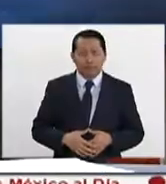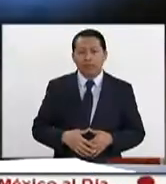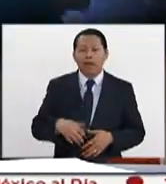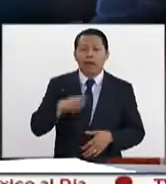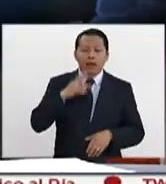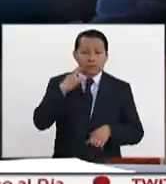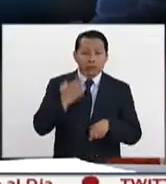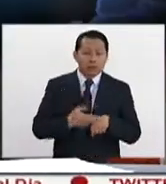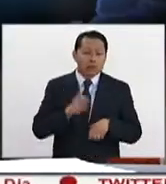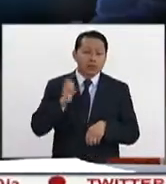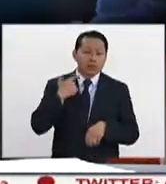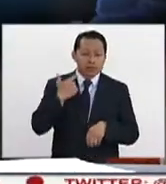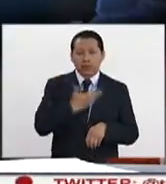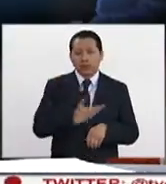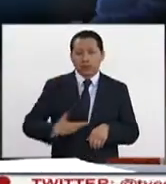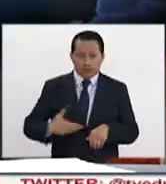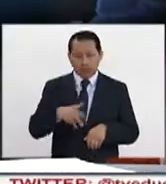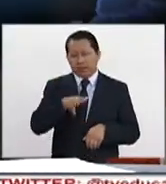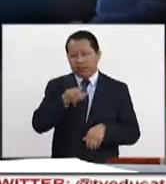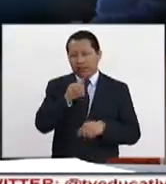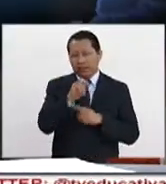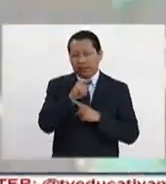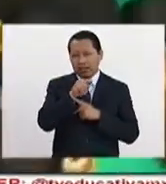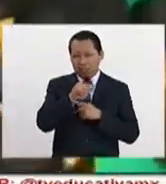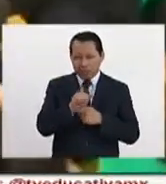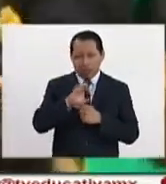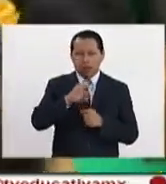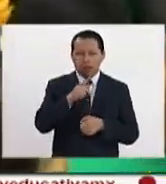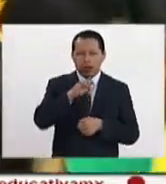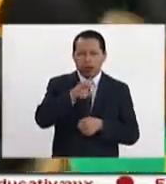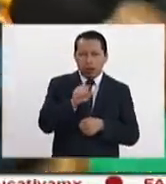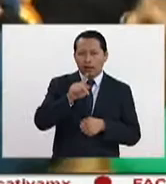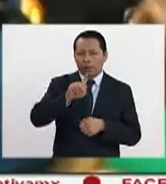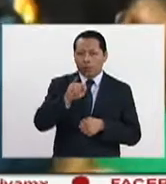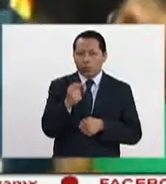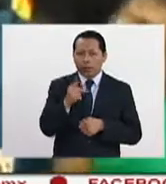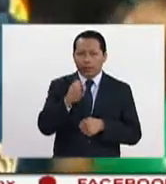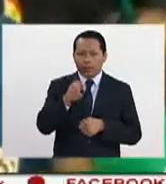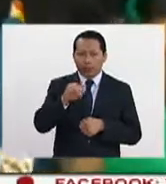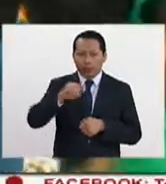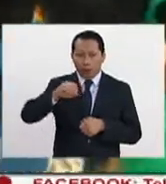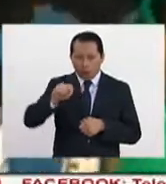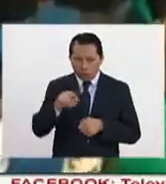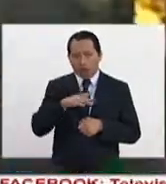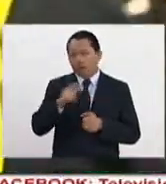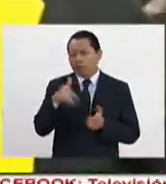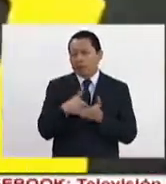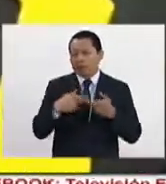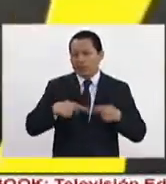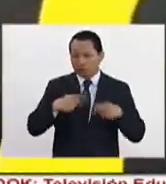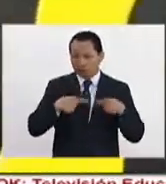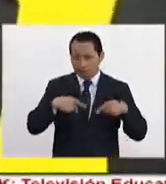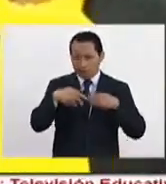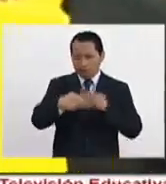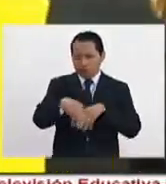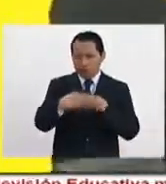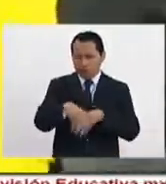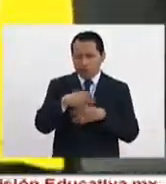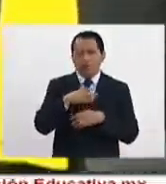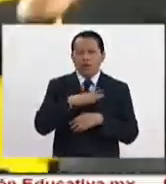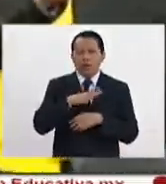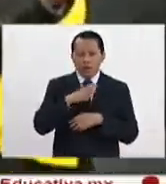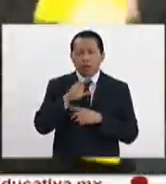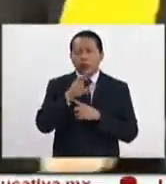Encabezados por el expresidente de Cataluña, Carles Puigdemont, miles de catalanes se reunieron en Bruselas para protestar contra la